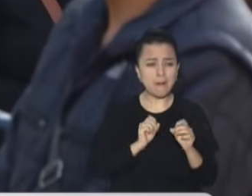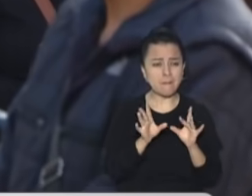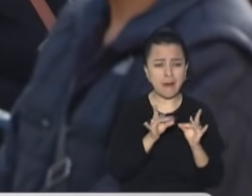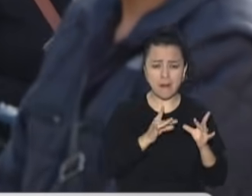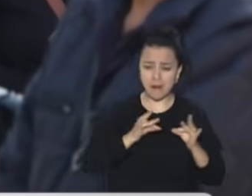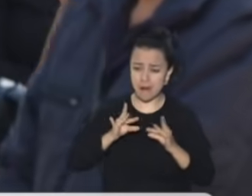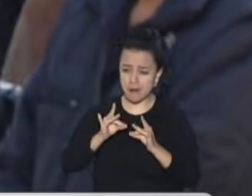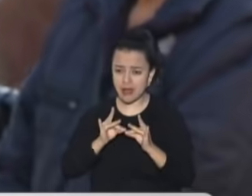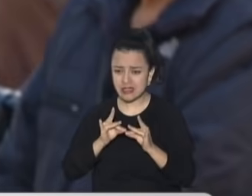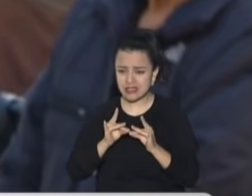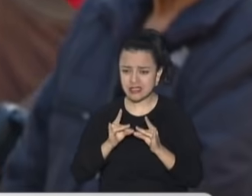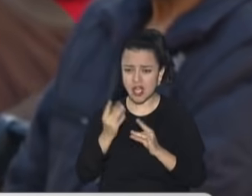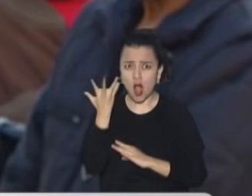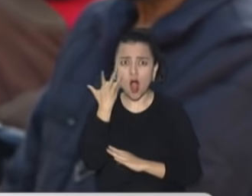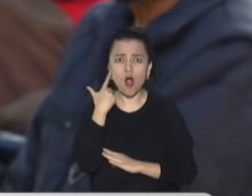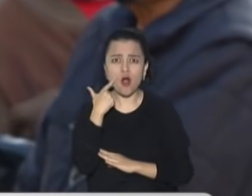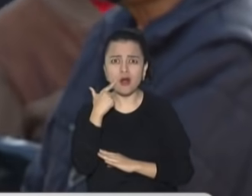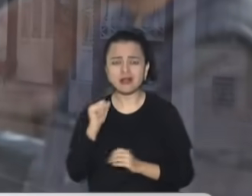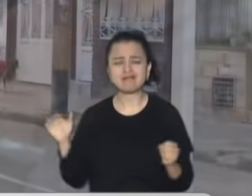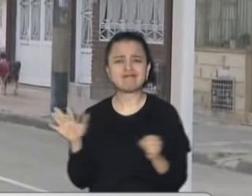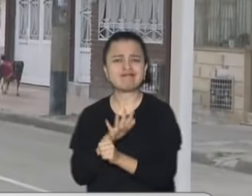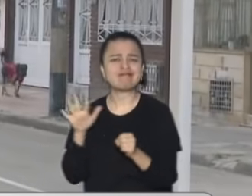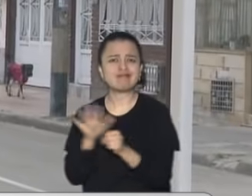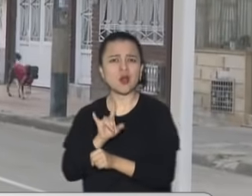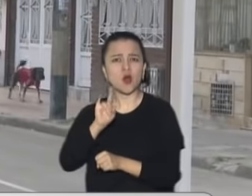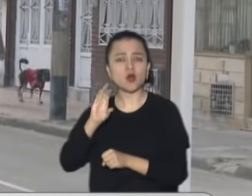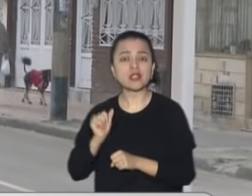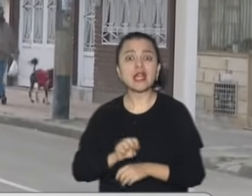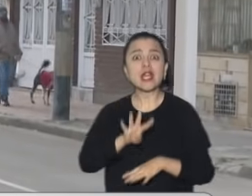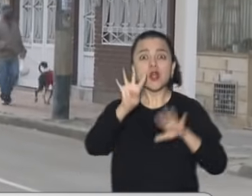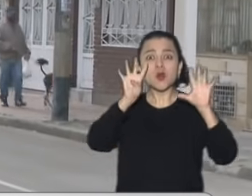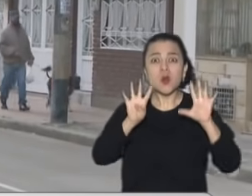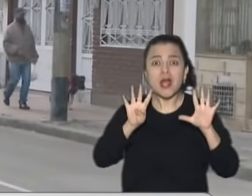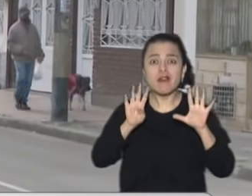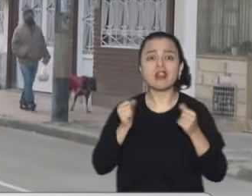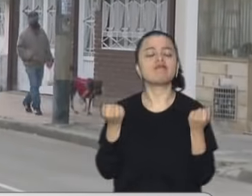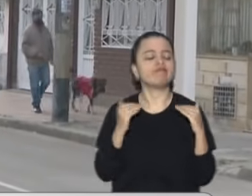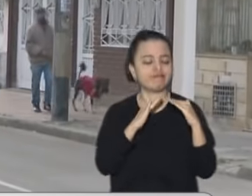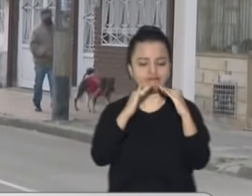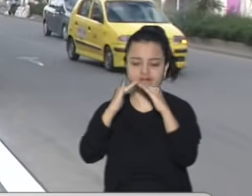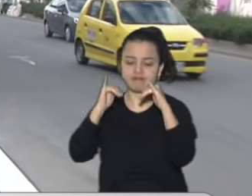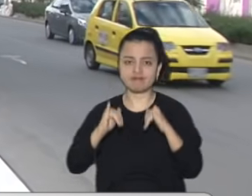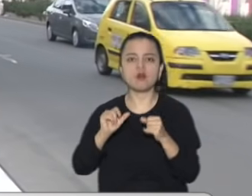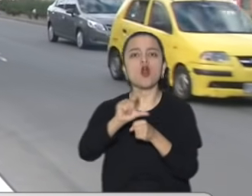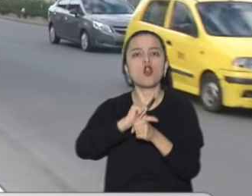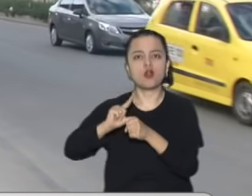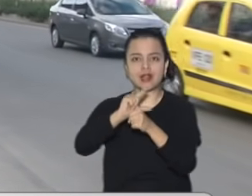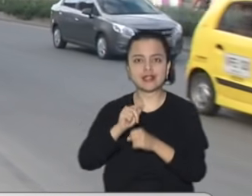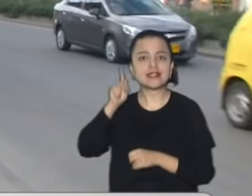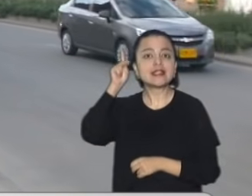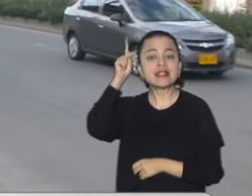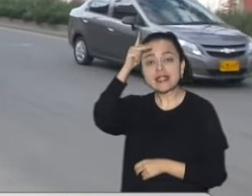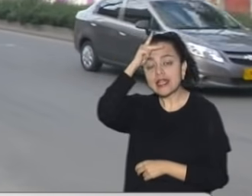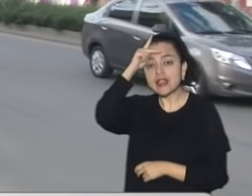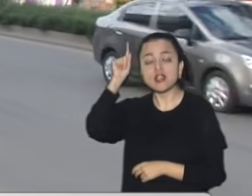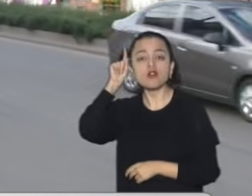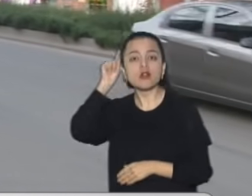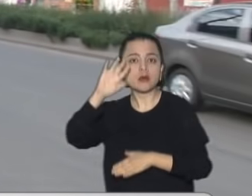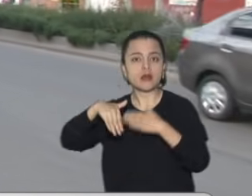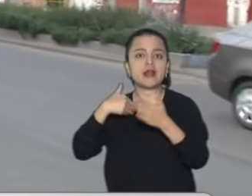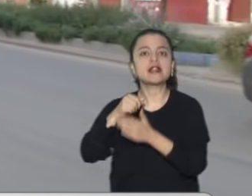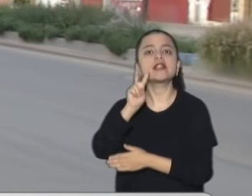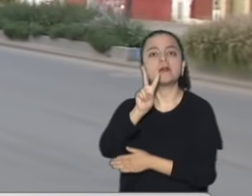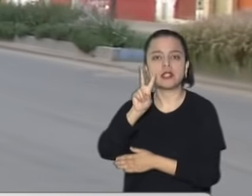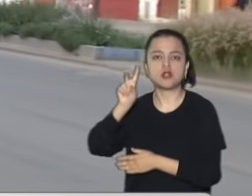Pero no solo eso, 9 localidades continúan en cuarentena sectorizada. Kennedy y Fontibón irán hasta el 21